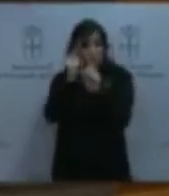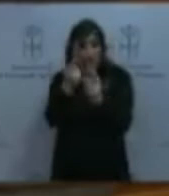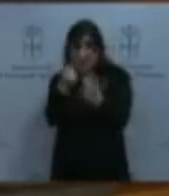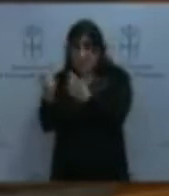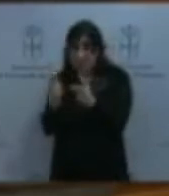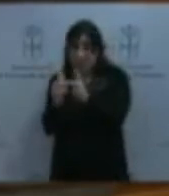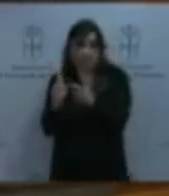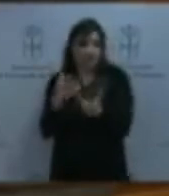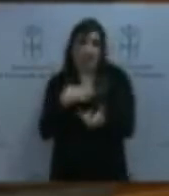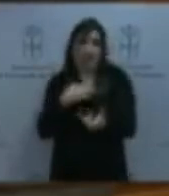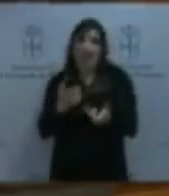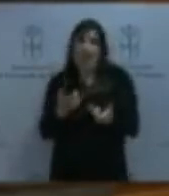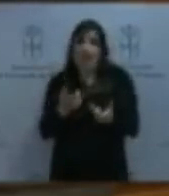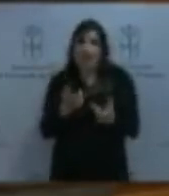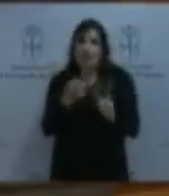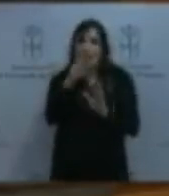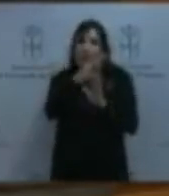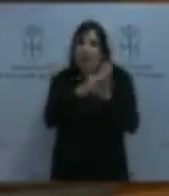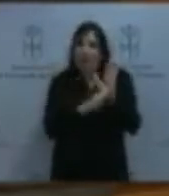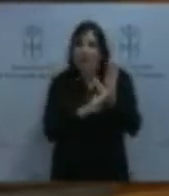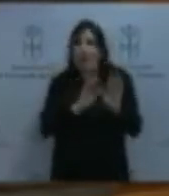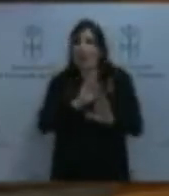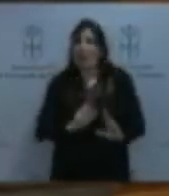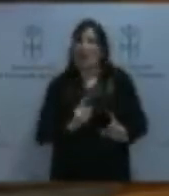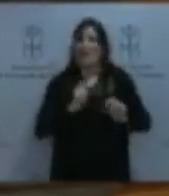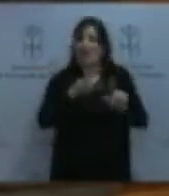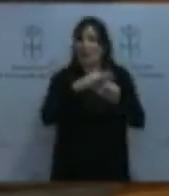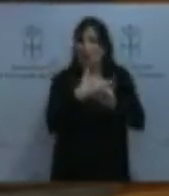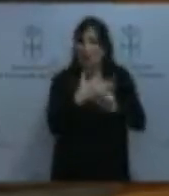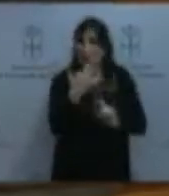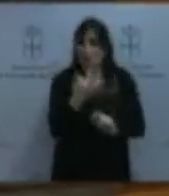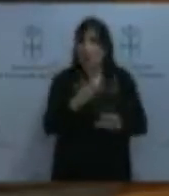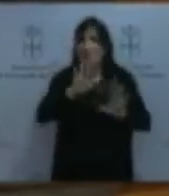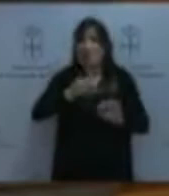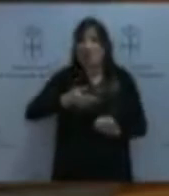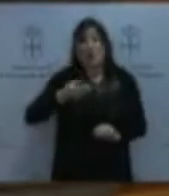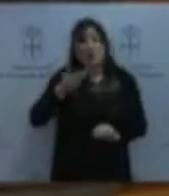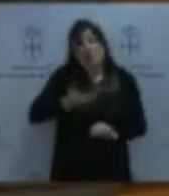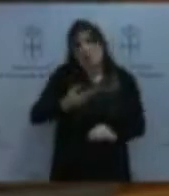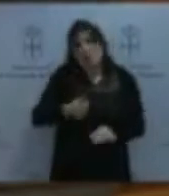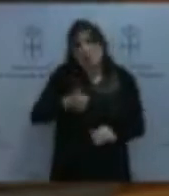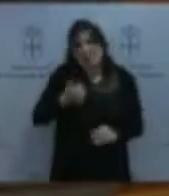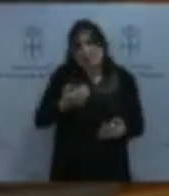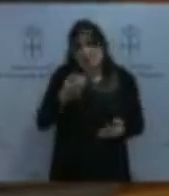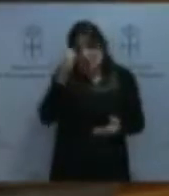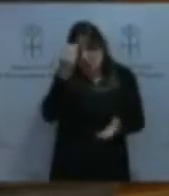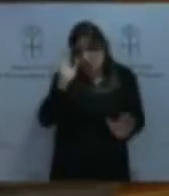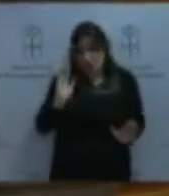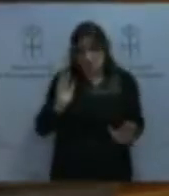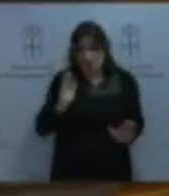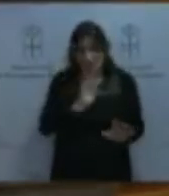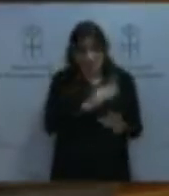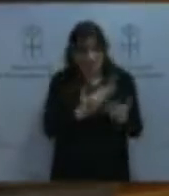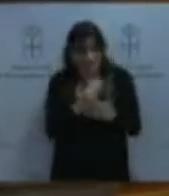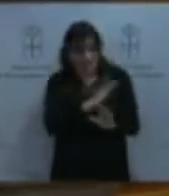socialmente un contexto positivo, pero creo que lo más importante que hay que sacar de lo que hemos vivido estos días es que es una nueva oportunidad en términos